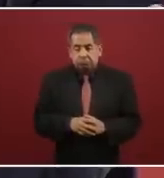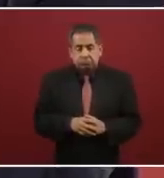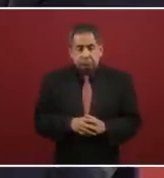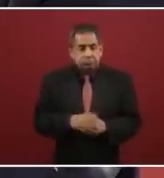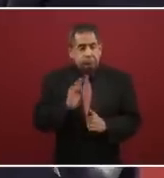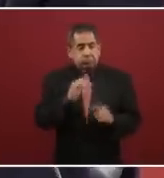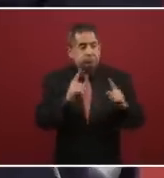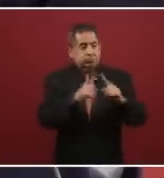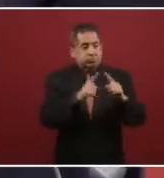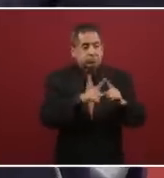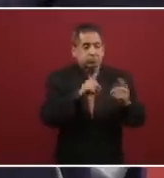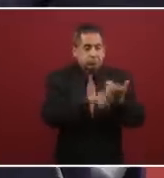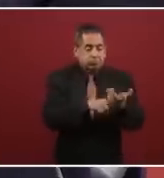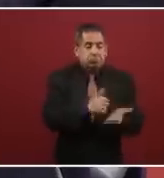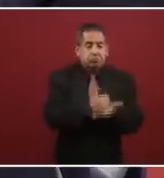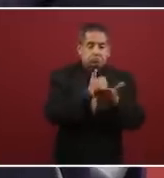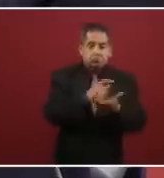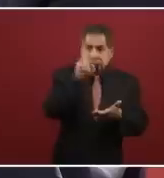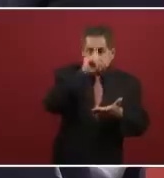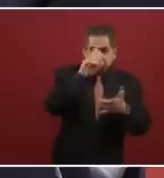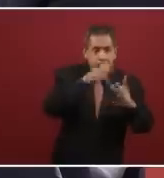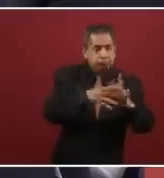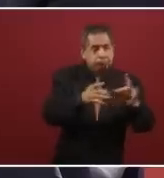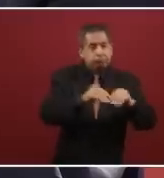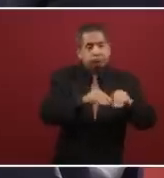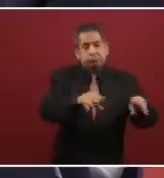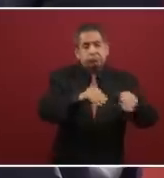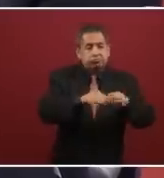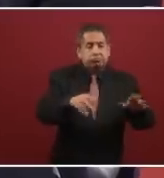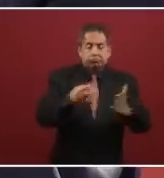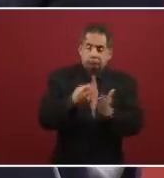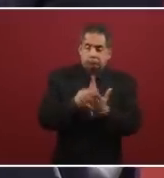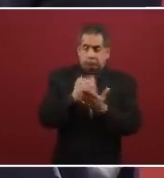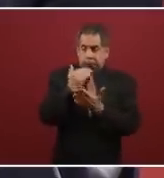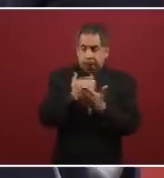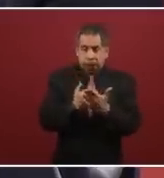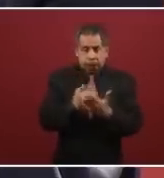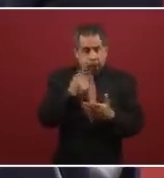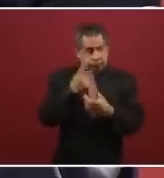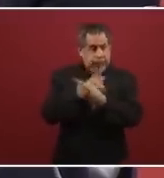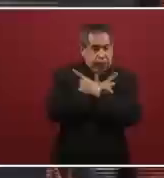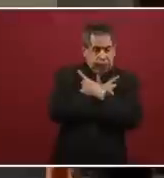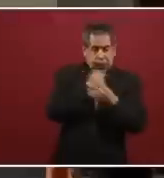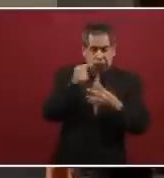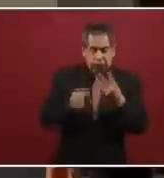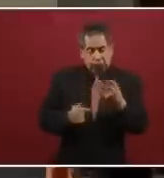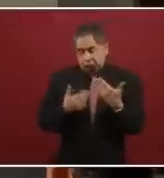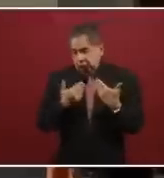en las iglesias se ayuda a fortalecer valores,